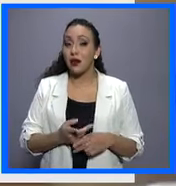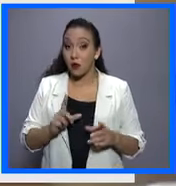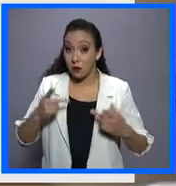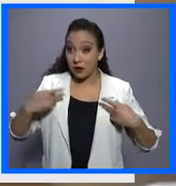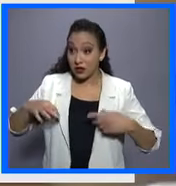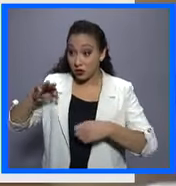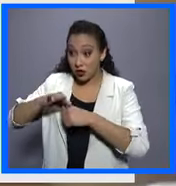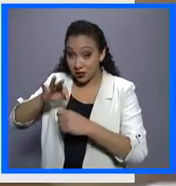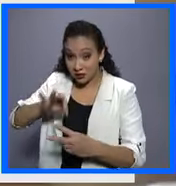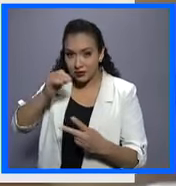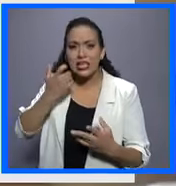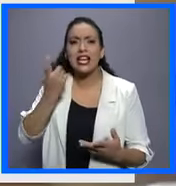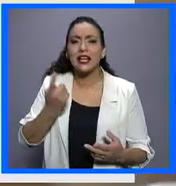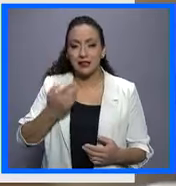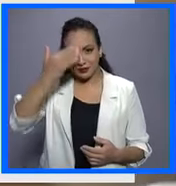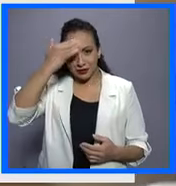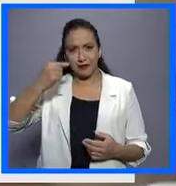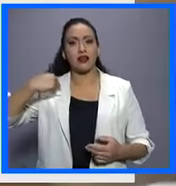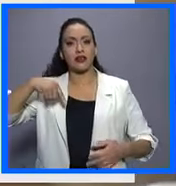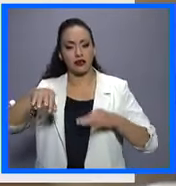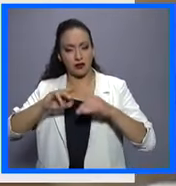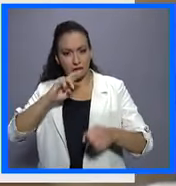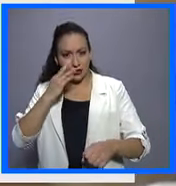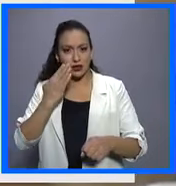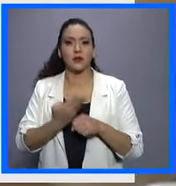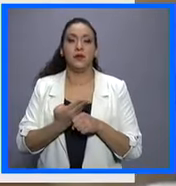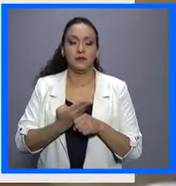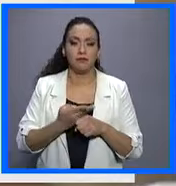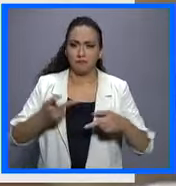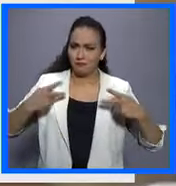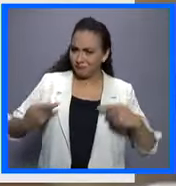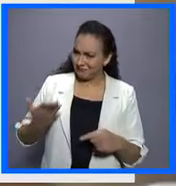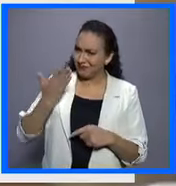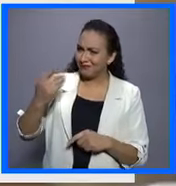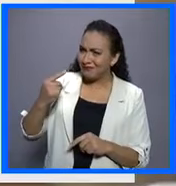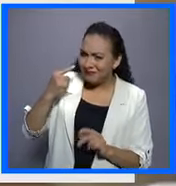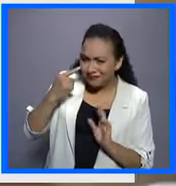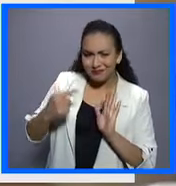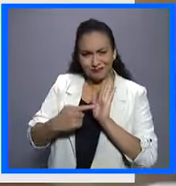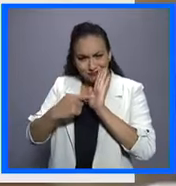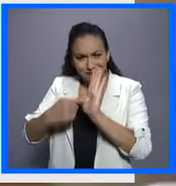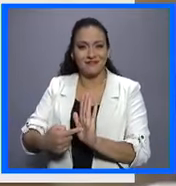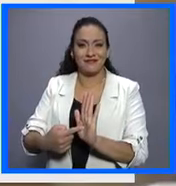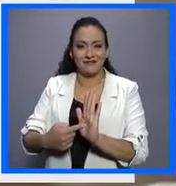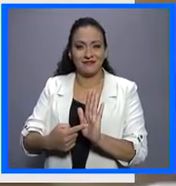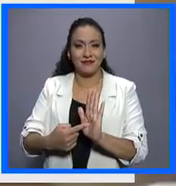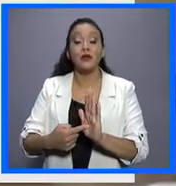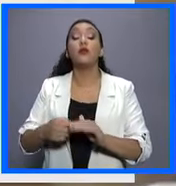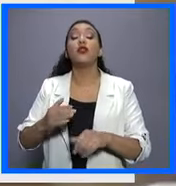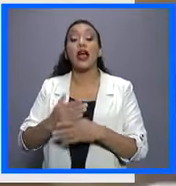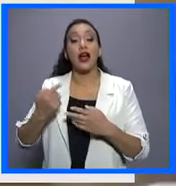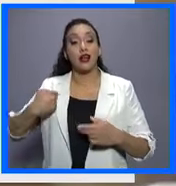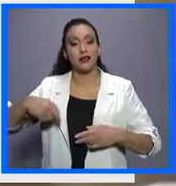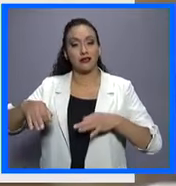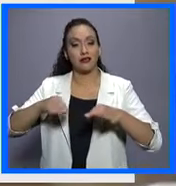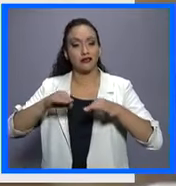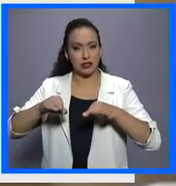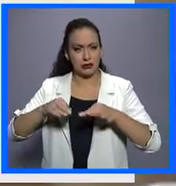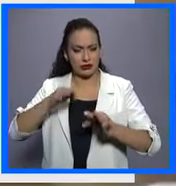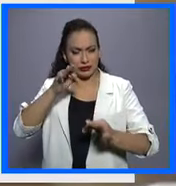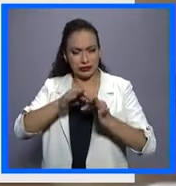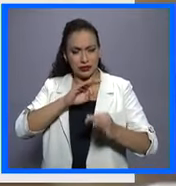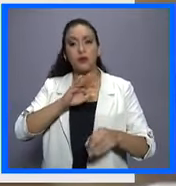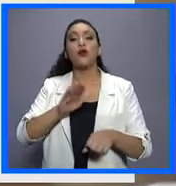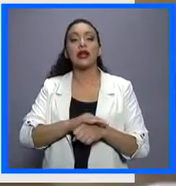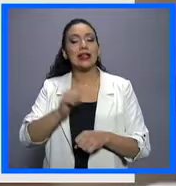transparencia, que exige cercanía y que exige, sobre cualquier consideración, la voluntad de colocar